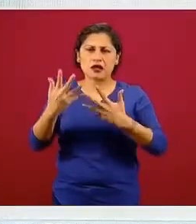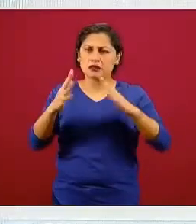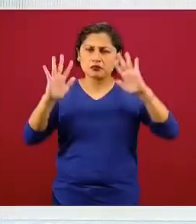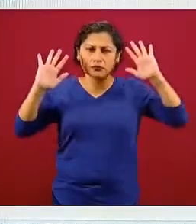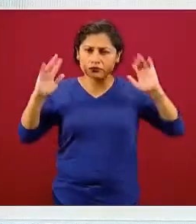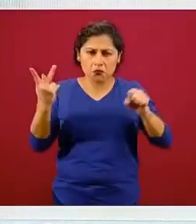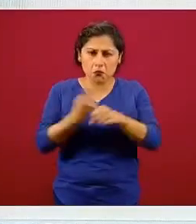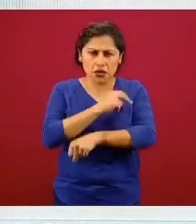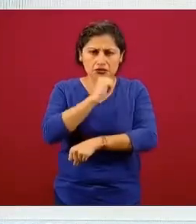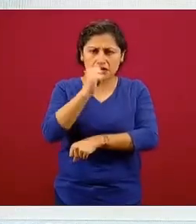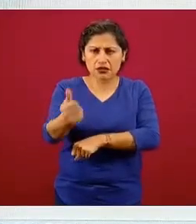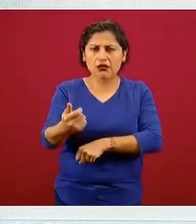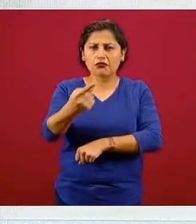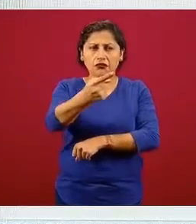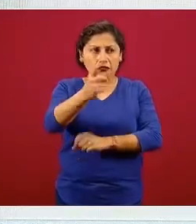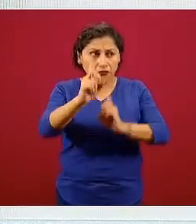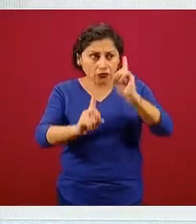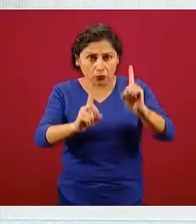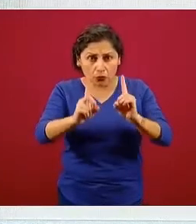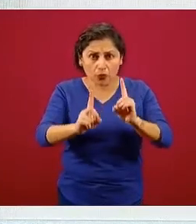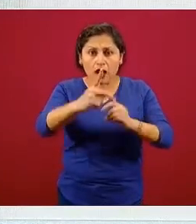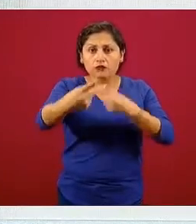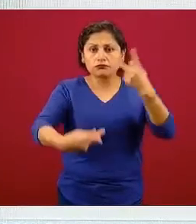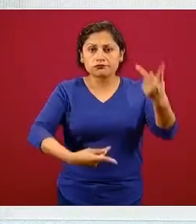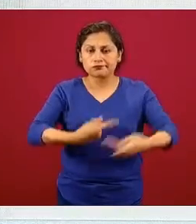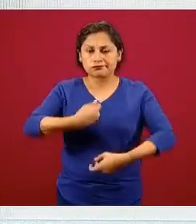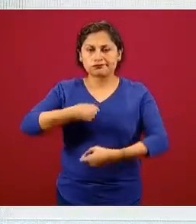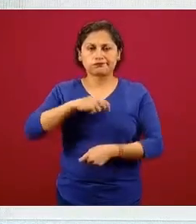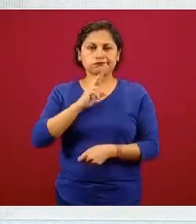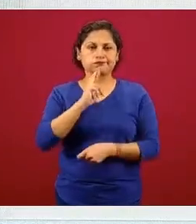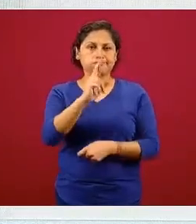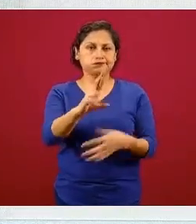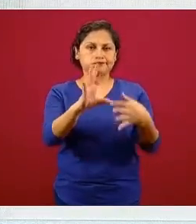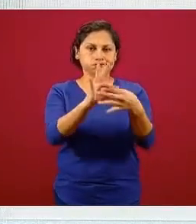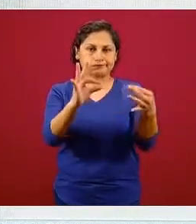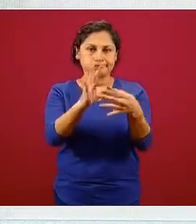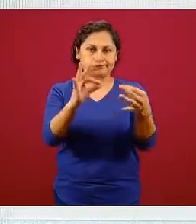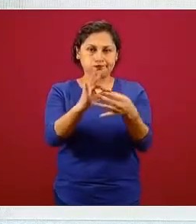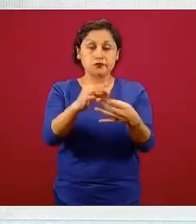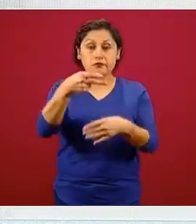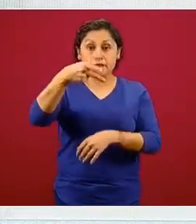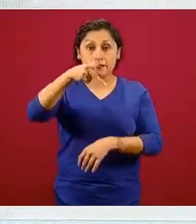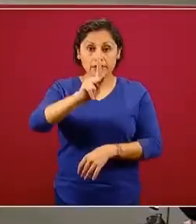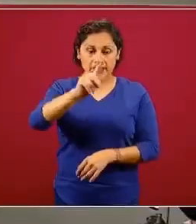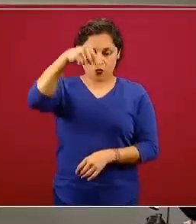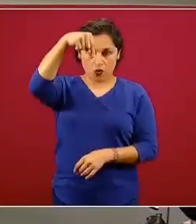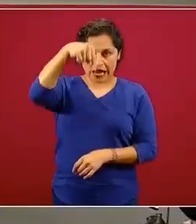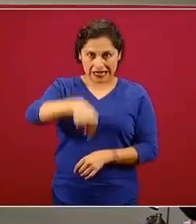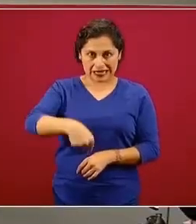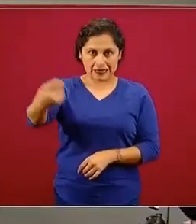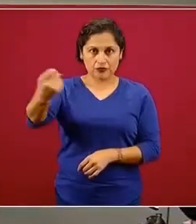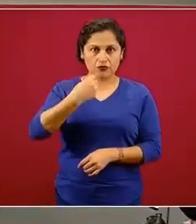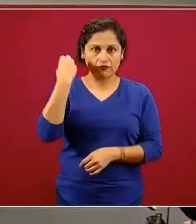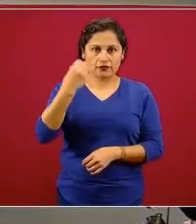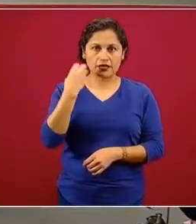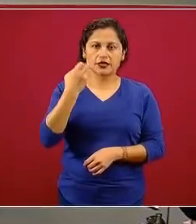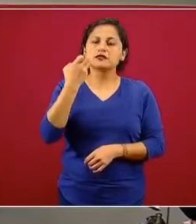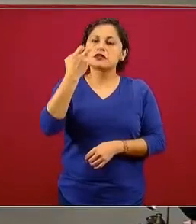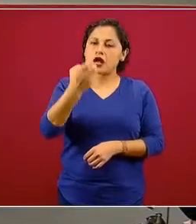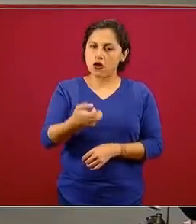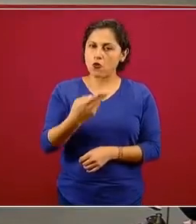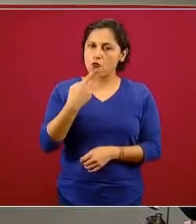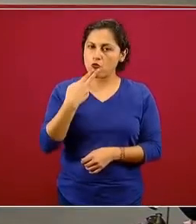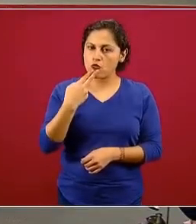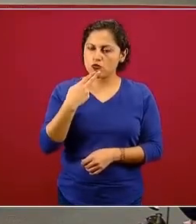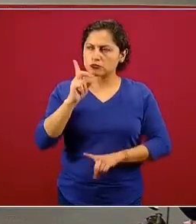en cómo se interpreta los datos, pero aquí es el foro donde pueden preguntar, ha ocurrido en varias ocasiones, y se aclara